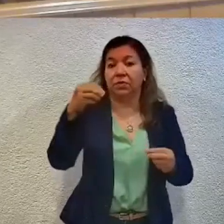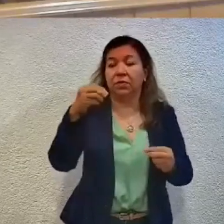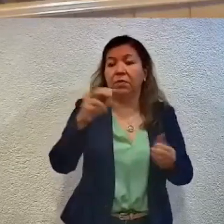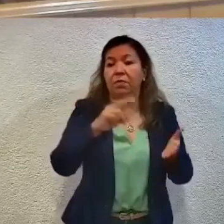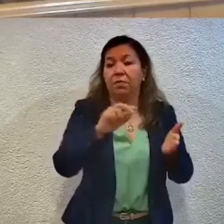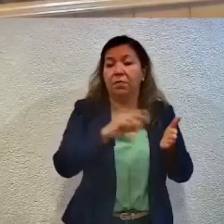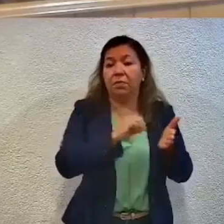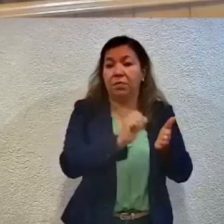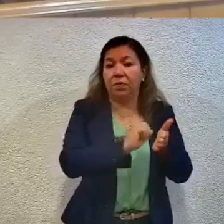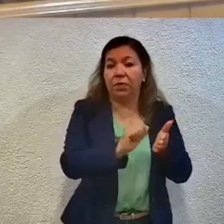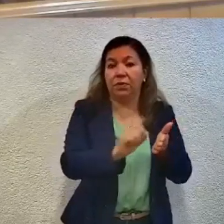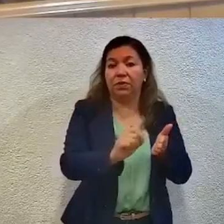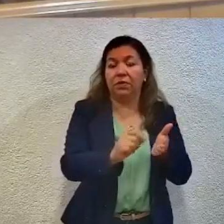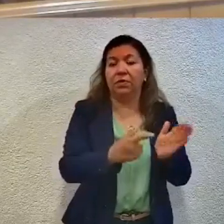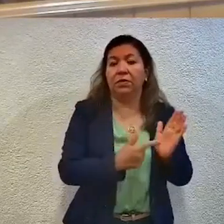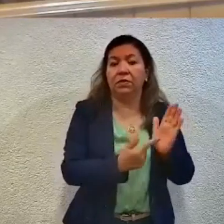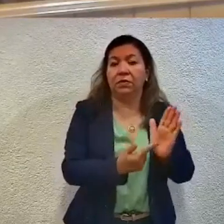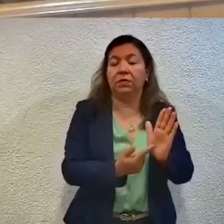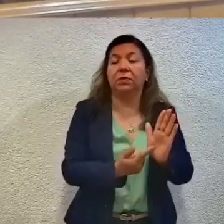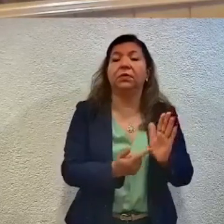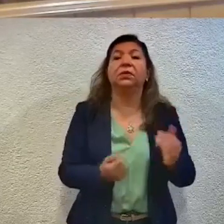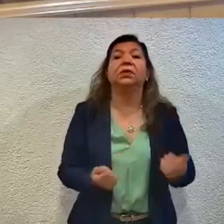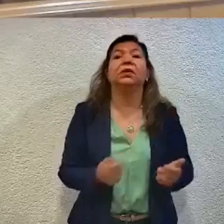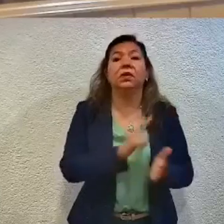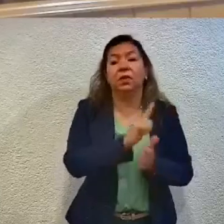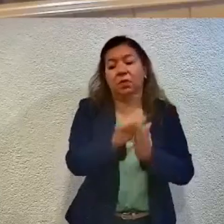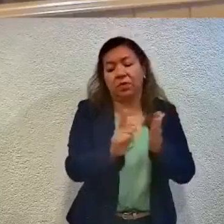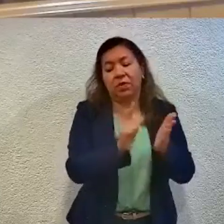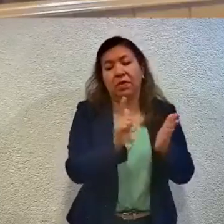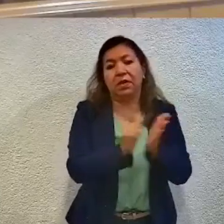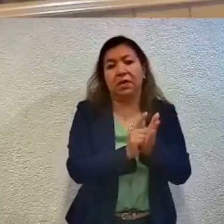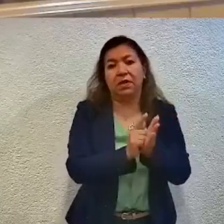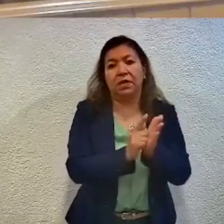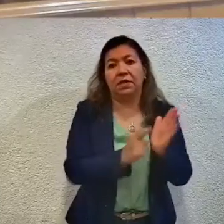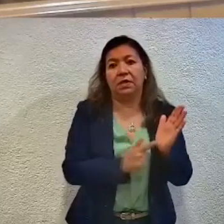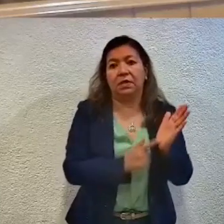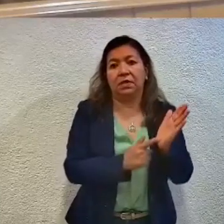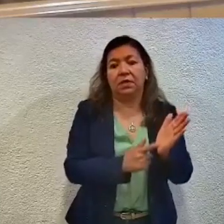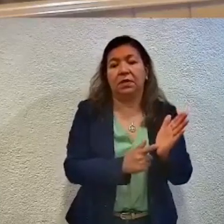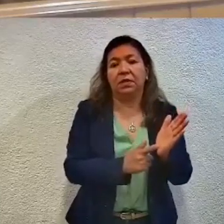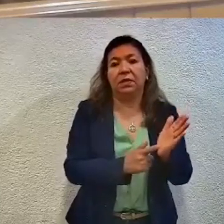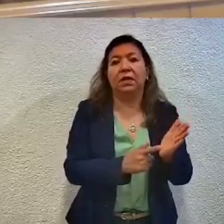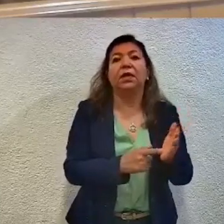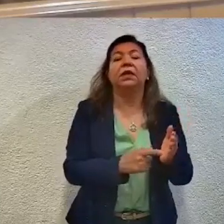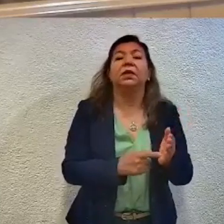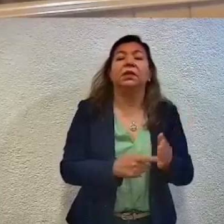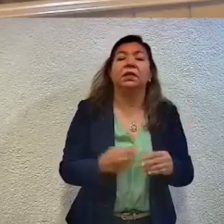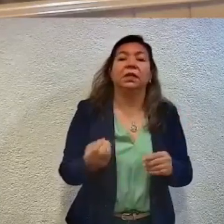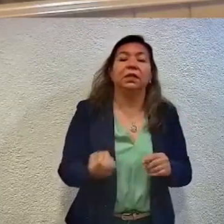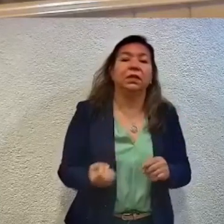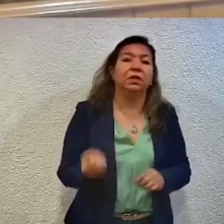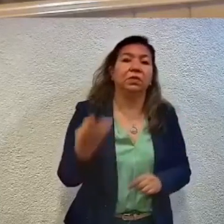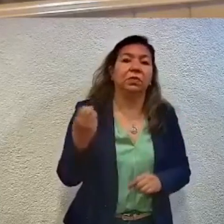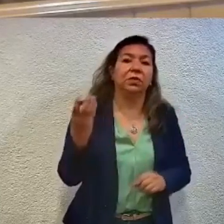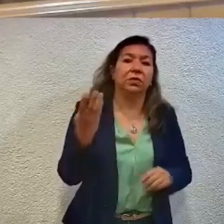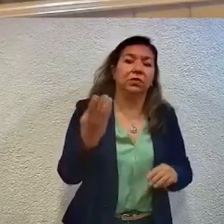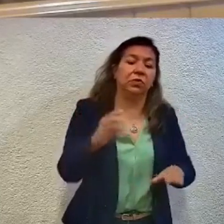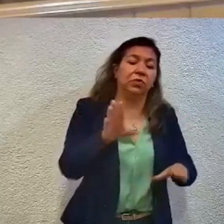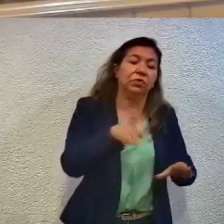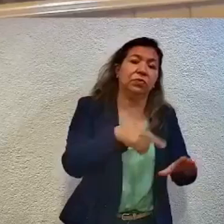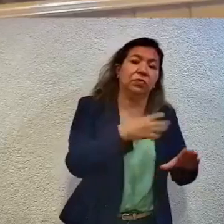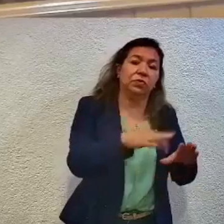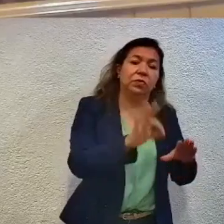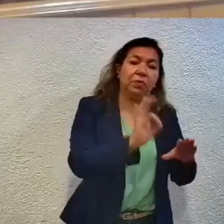por escrito fundada y motivada, misma que cita los requisitos que la ley electoral establece para la procedencia de un recuento